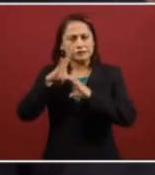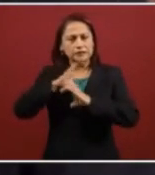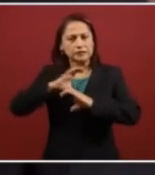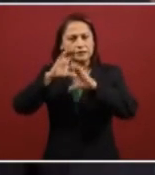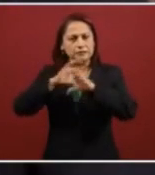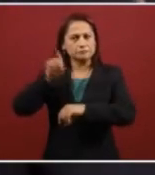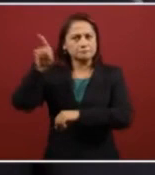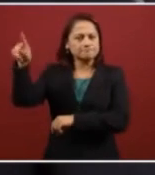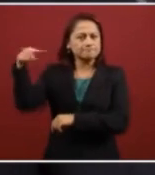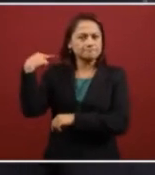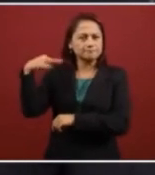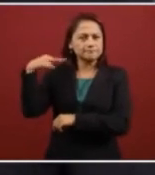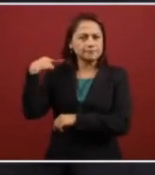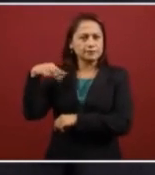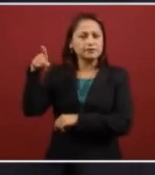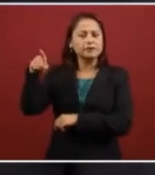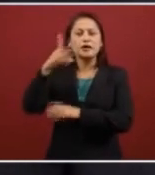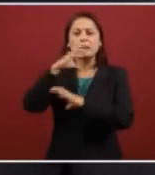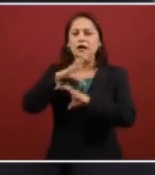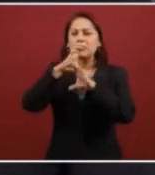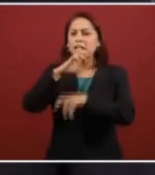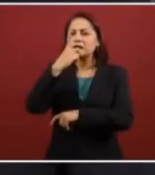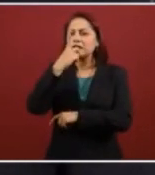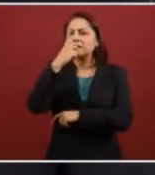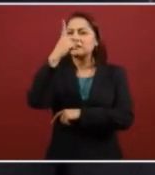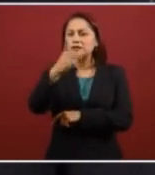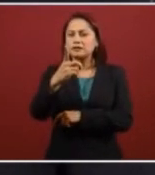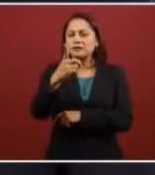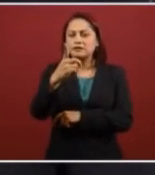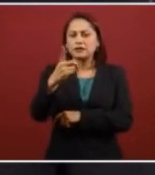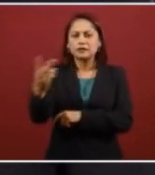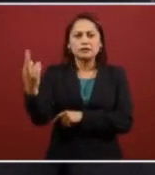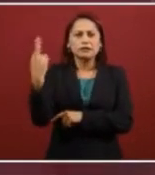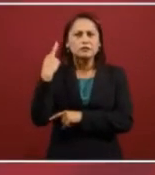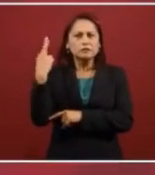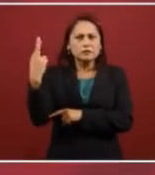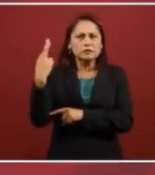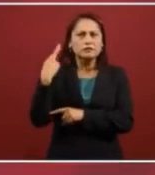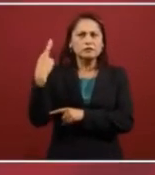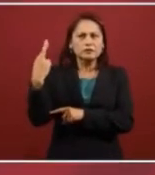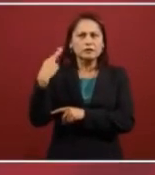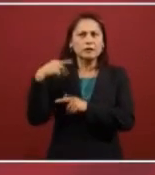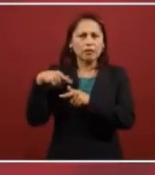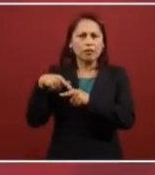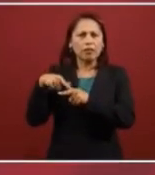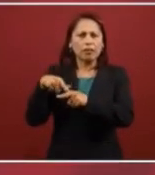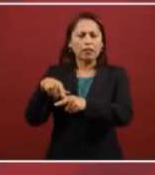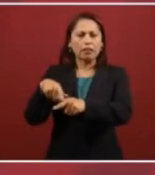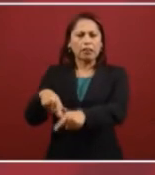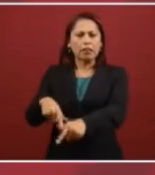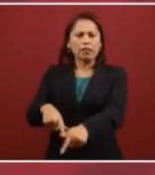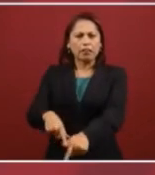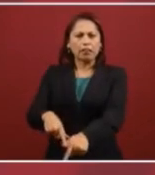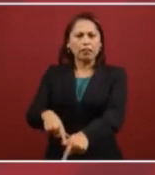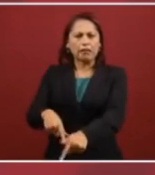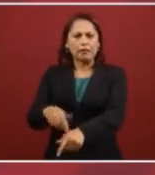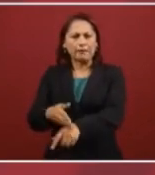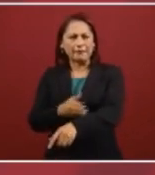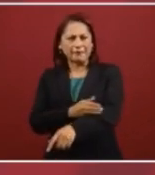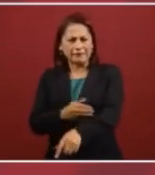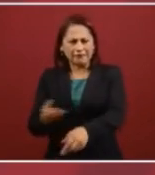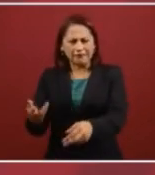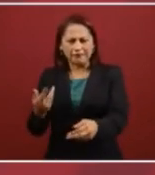song that's from Veracruz. Y seguirá rechinando. That says they'll continue to screech. Porque